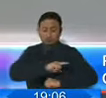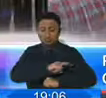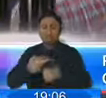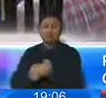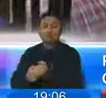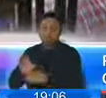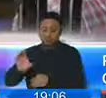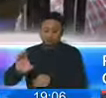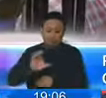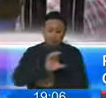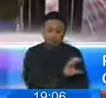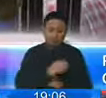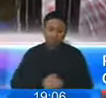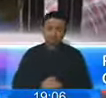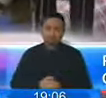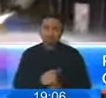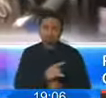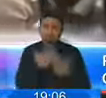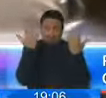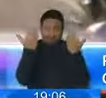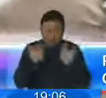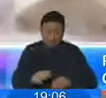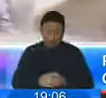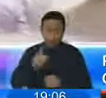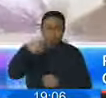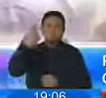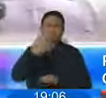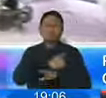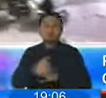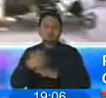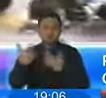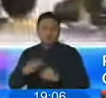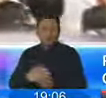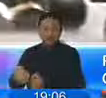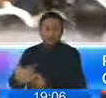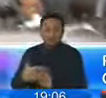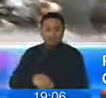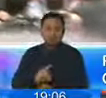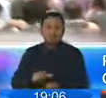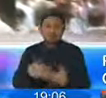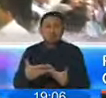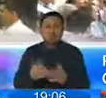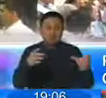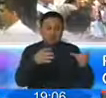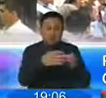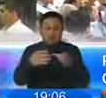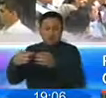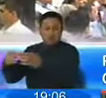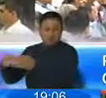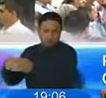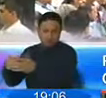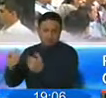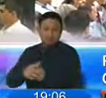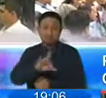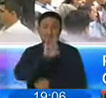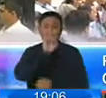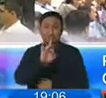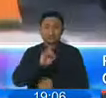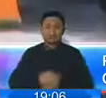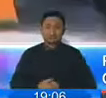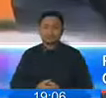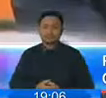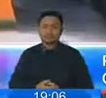recursos. Luego de este acto, en las próximas semanas, se van a conocer las conformaciones definitivas de las 8 mesas de